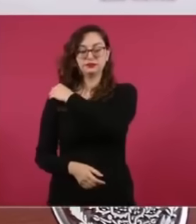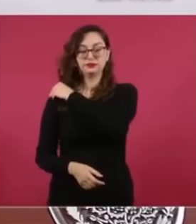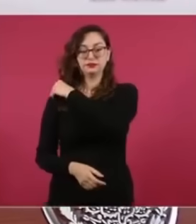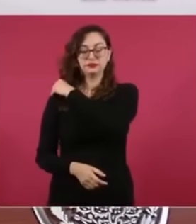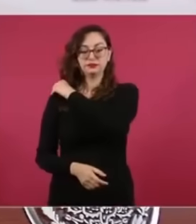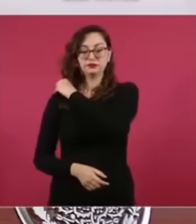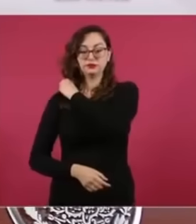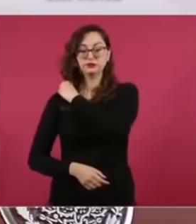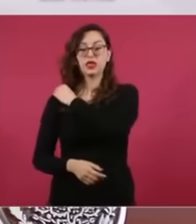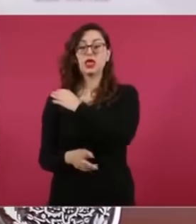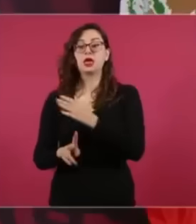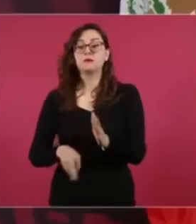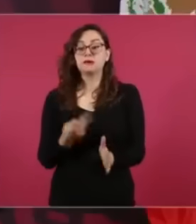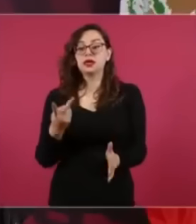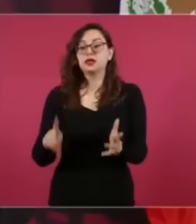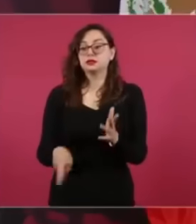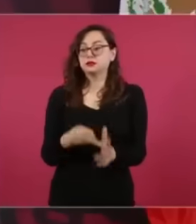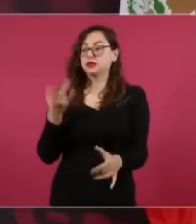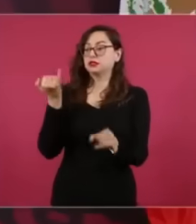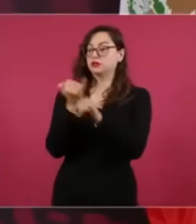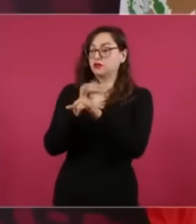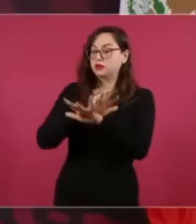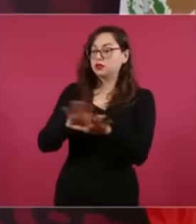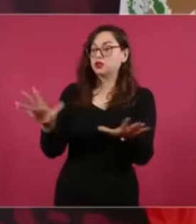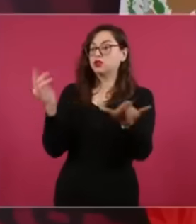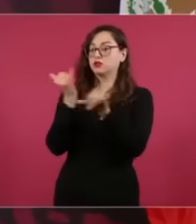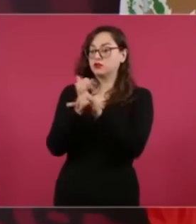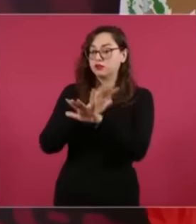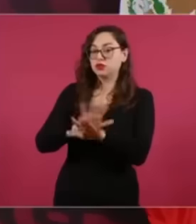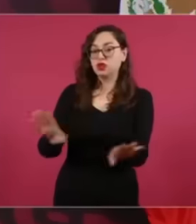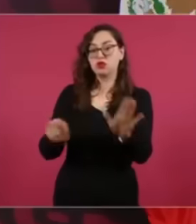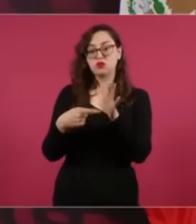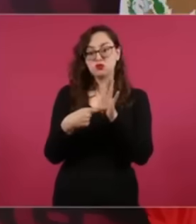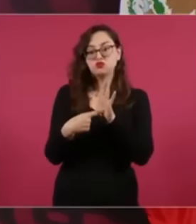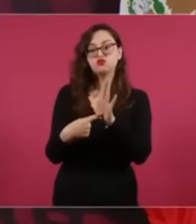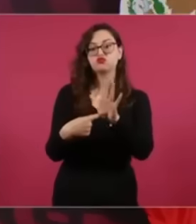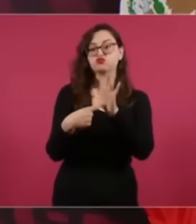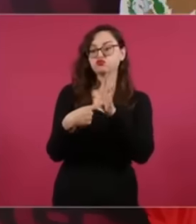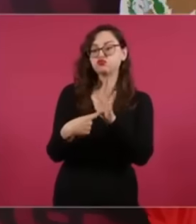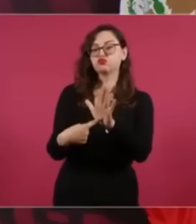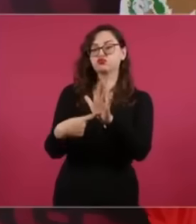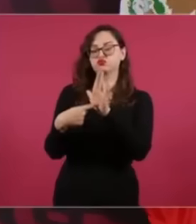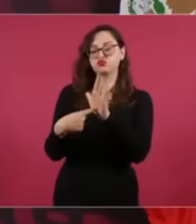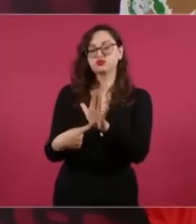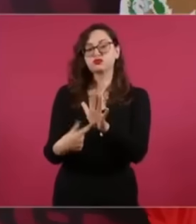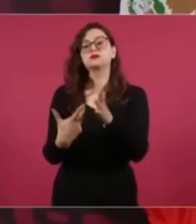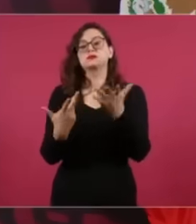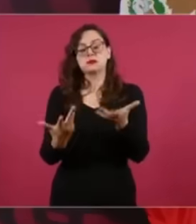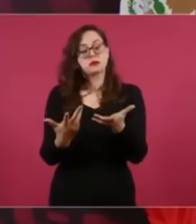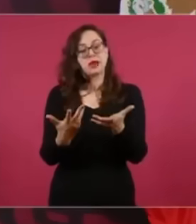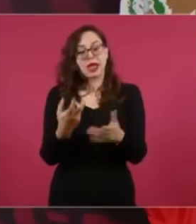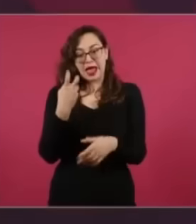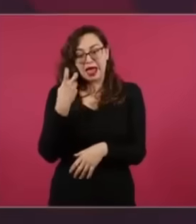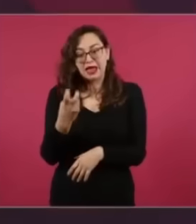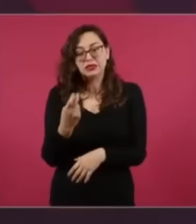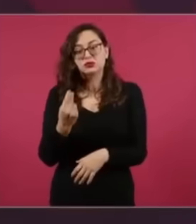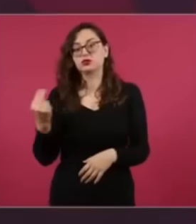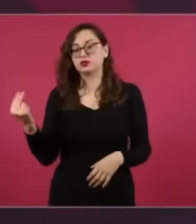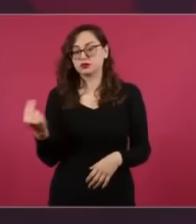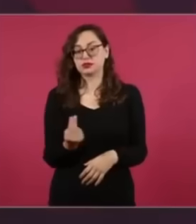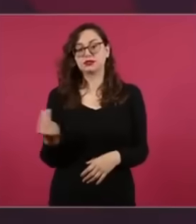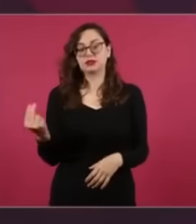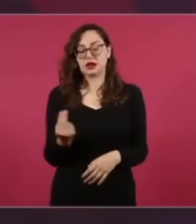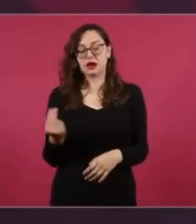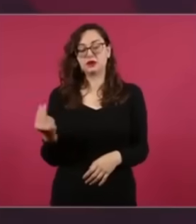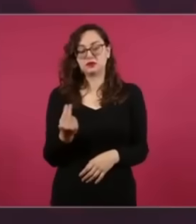informando, si está replicando. Ismael El Mayo Zambada, quien fue detenido el pasado 25 de julio en Estados Unidos,